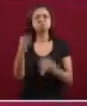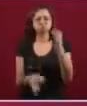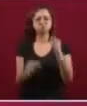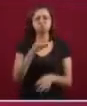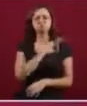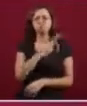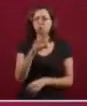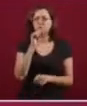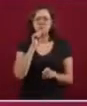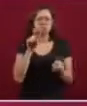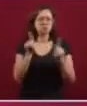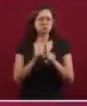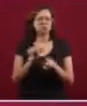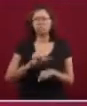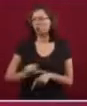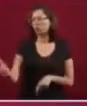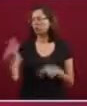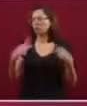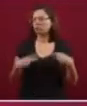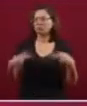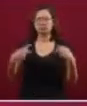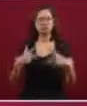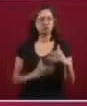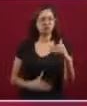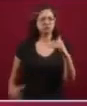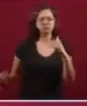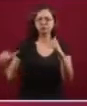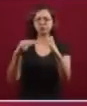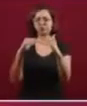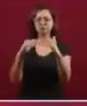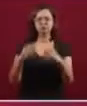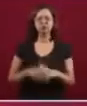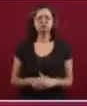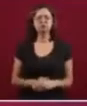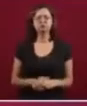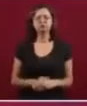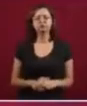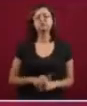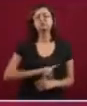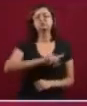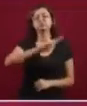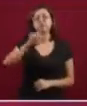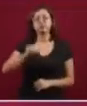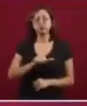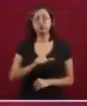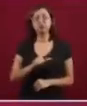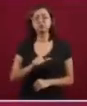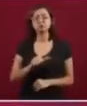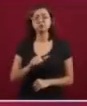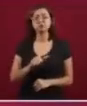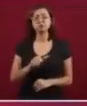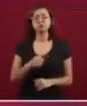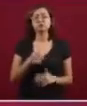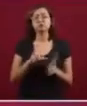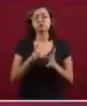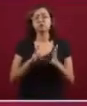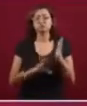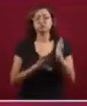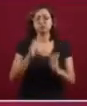como cualquier ciudadano luego en la